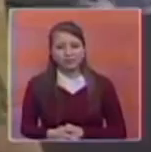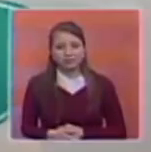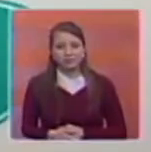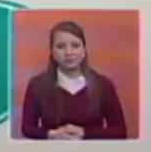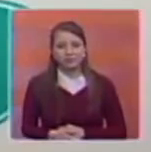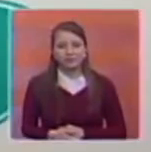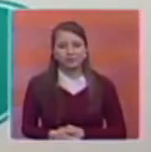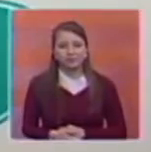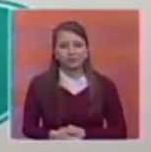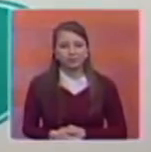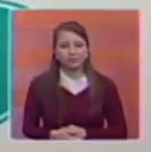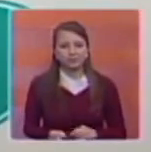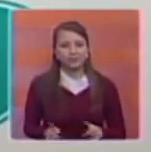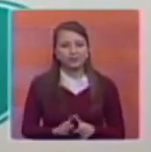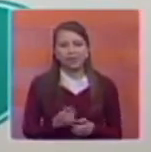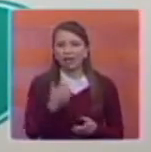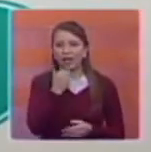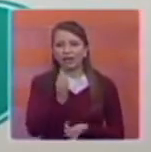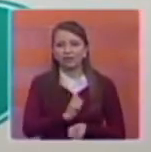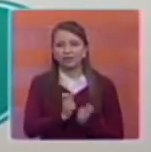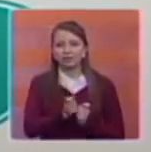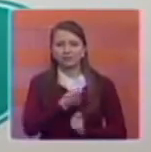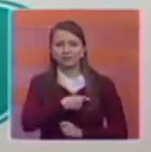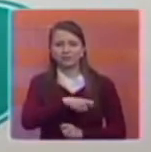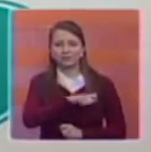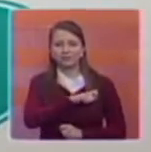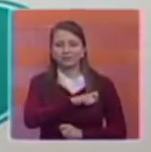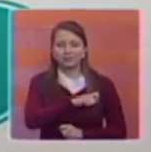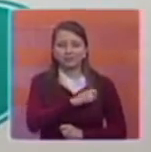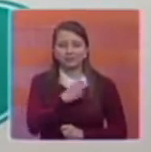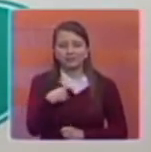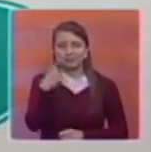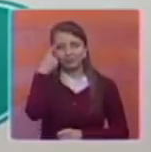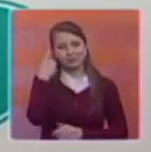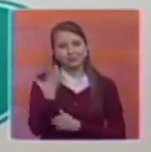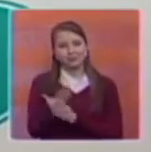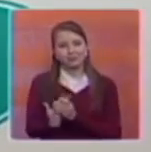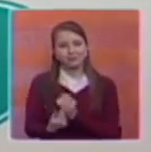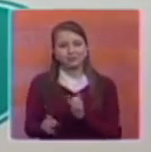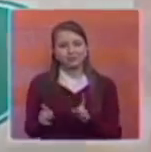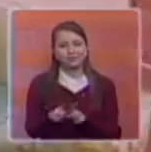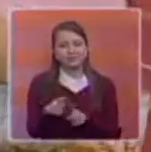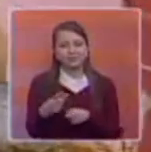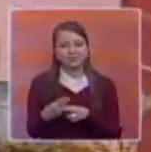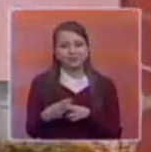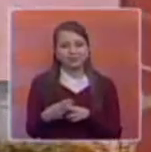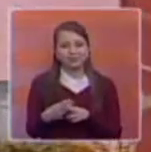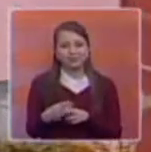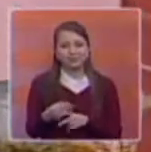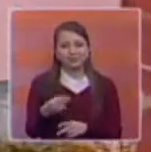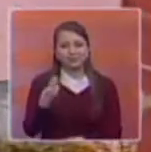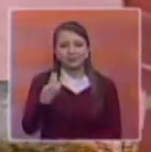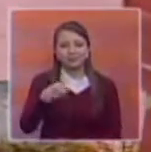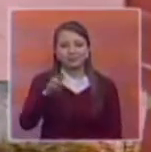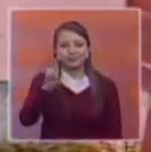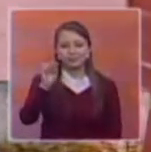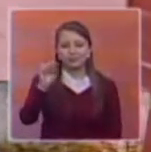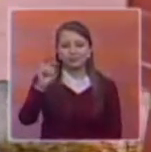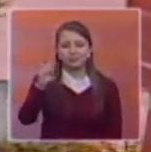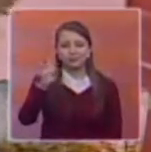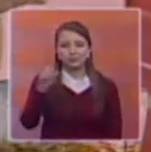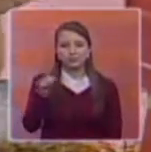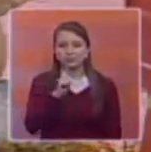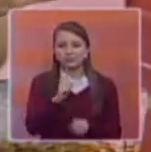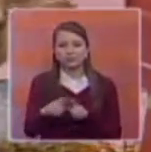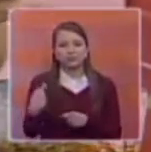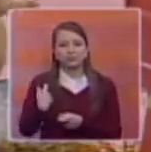Y lo han como españolizado, por ejemplo, no me acuerdo cómo se llama, pero tiene un nombre, por eso si es humo, por decirte humo, entonces en español